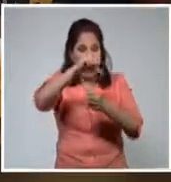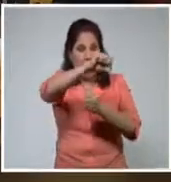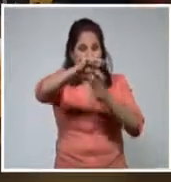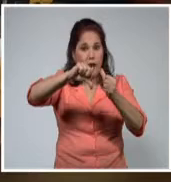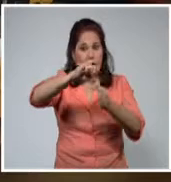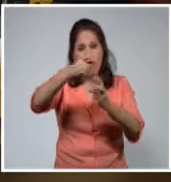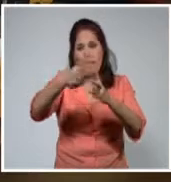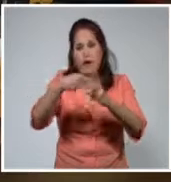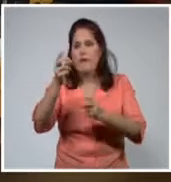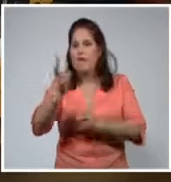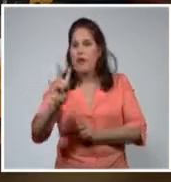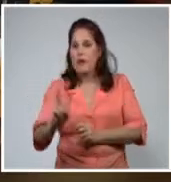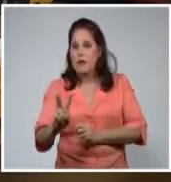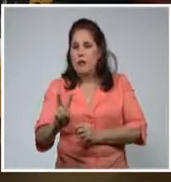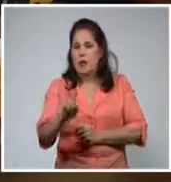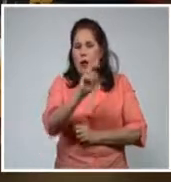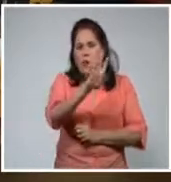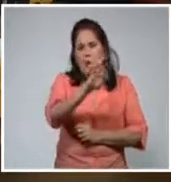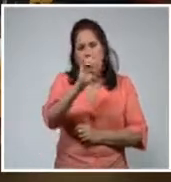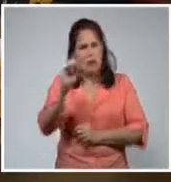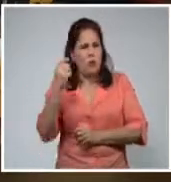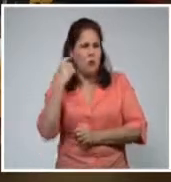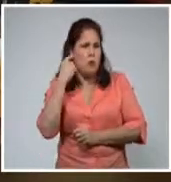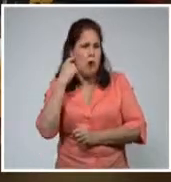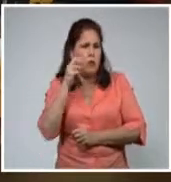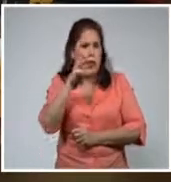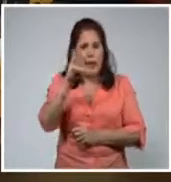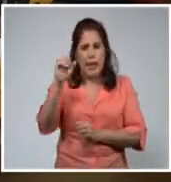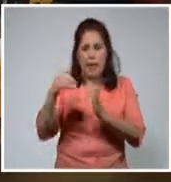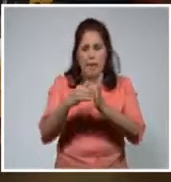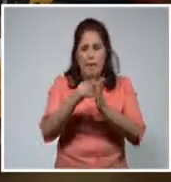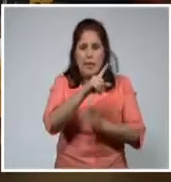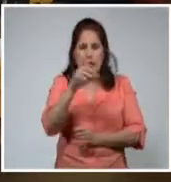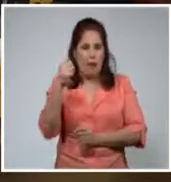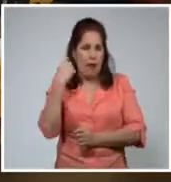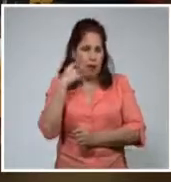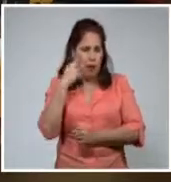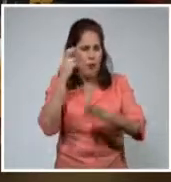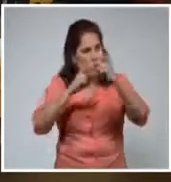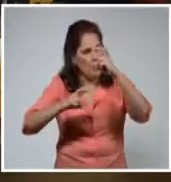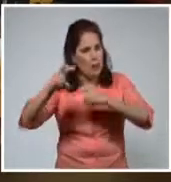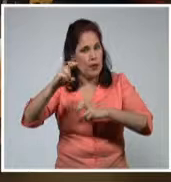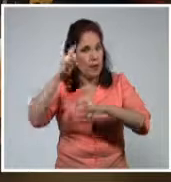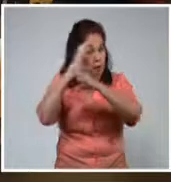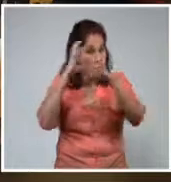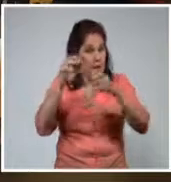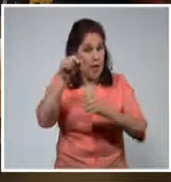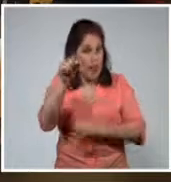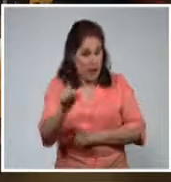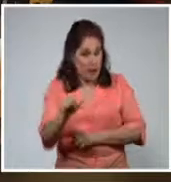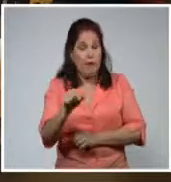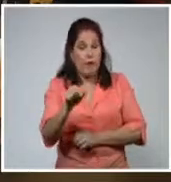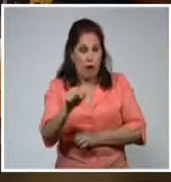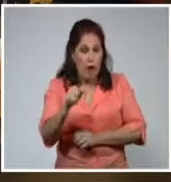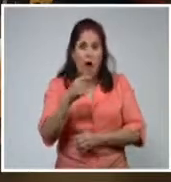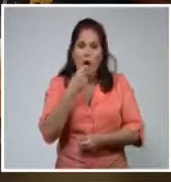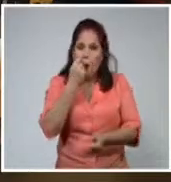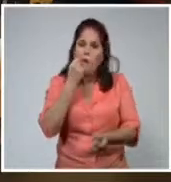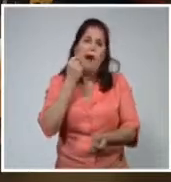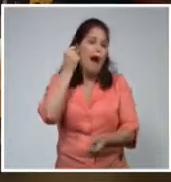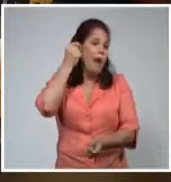Venezuela hace entre 400 y 3.100 años. Los científicos obtuvieron muestras de una parte del cuerpo